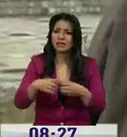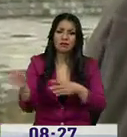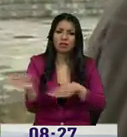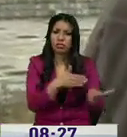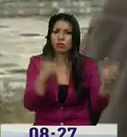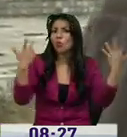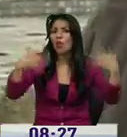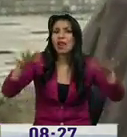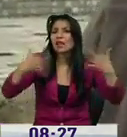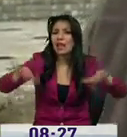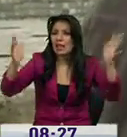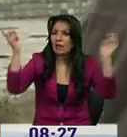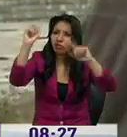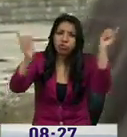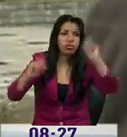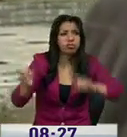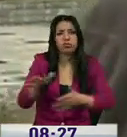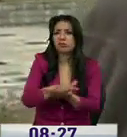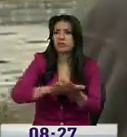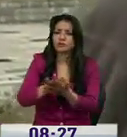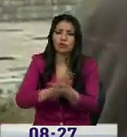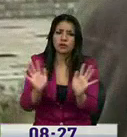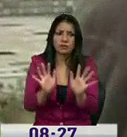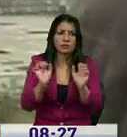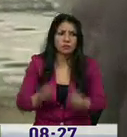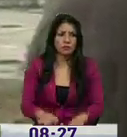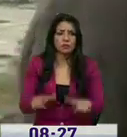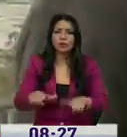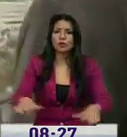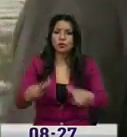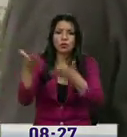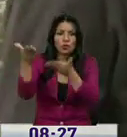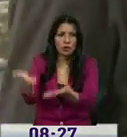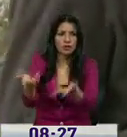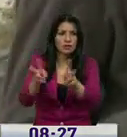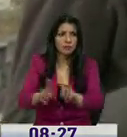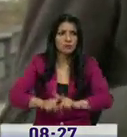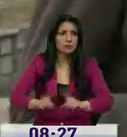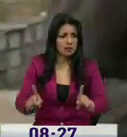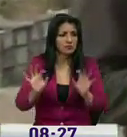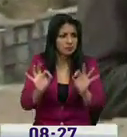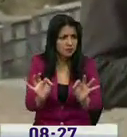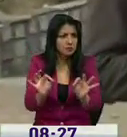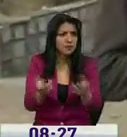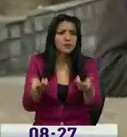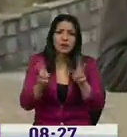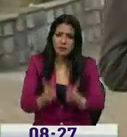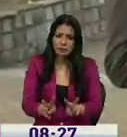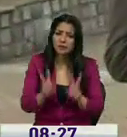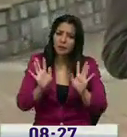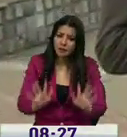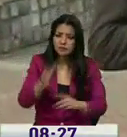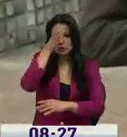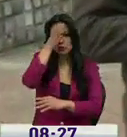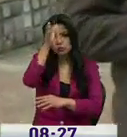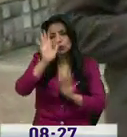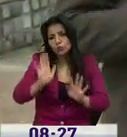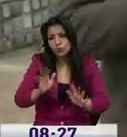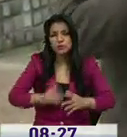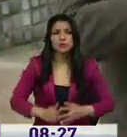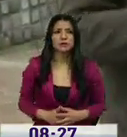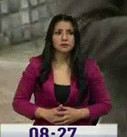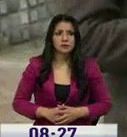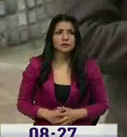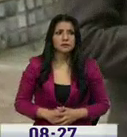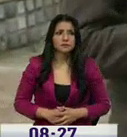por donde quieran, ¿no? Darles un espacio a ellos también. Pero por supuesto, porque ellos es parte de nuestra cultura, ¿no?